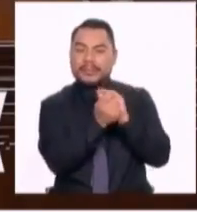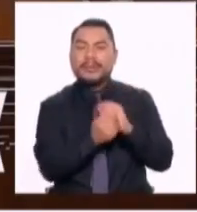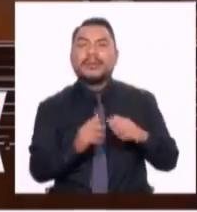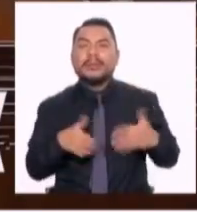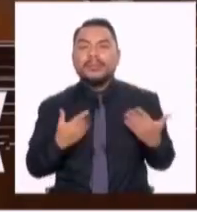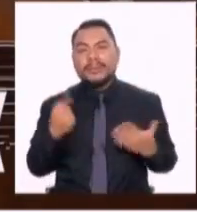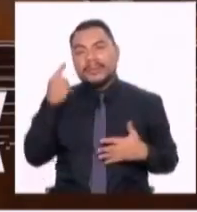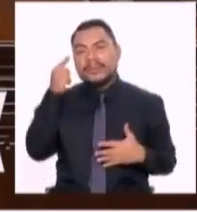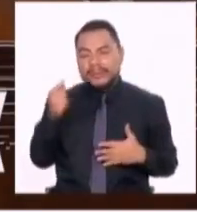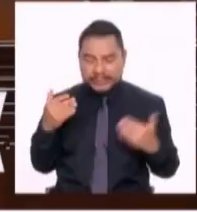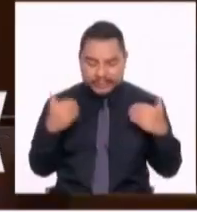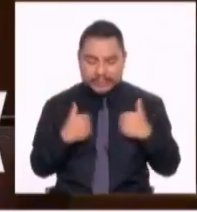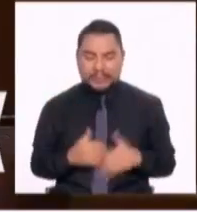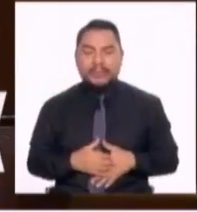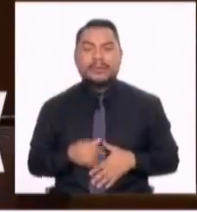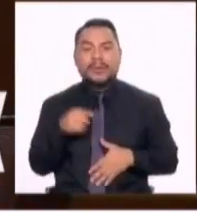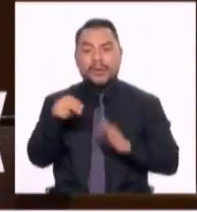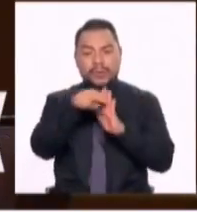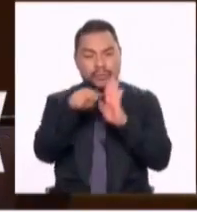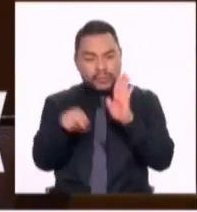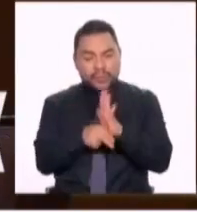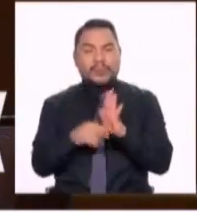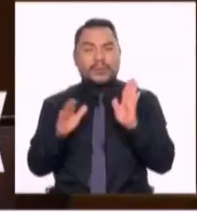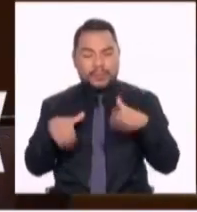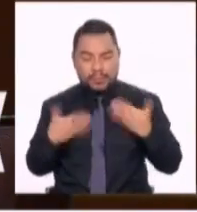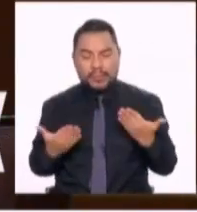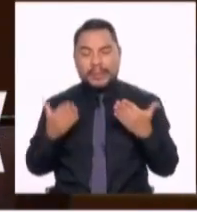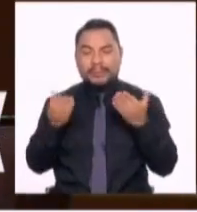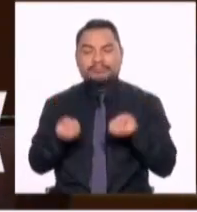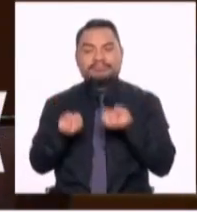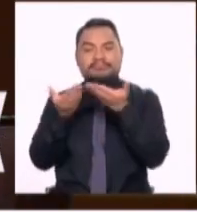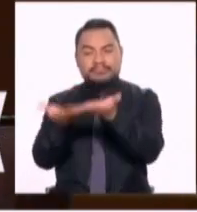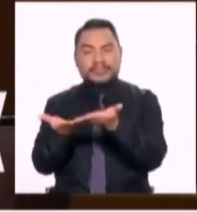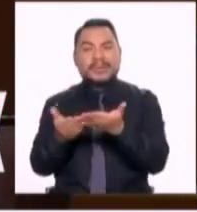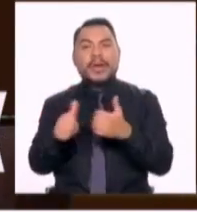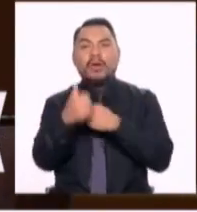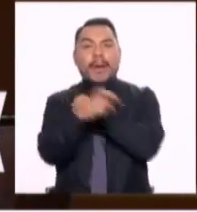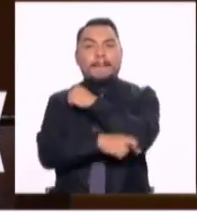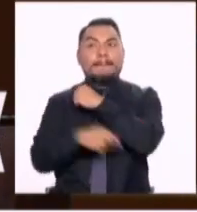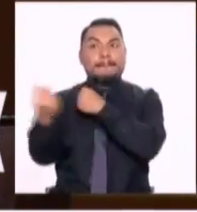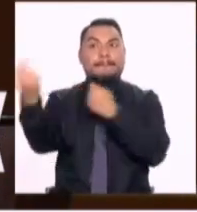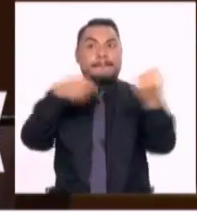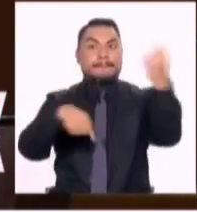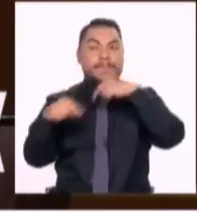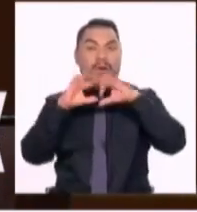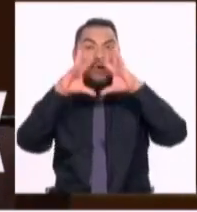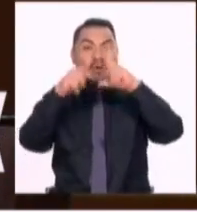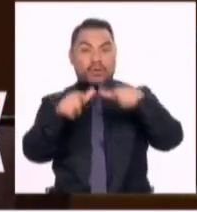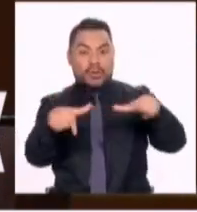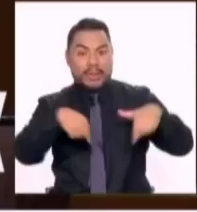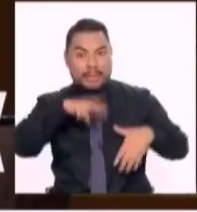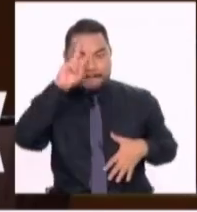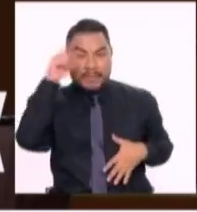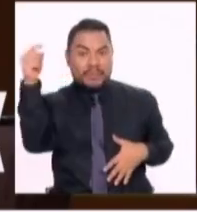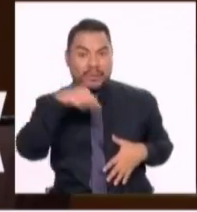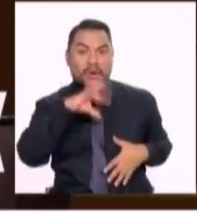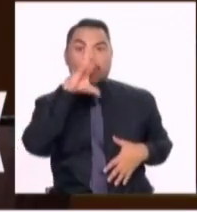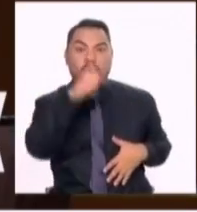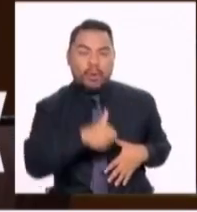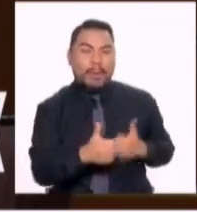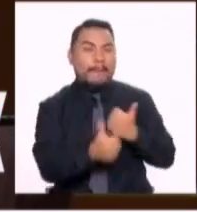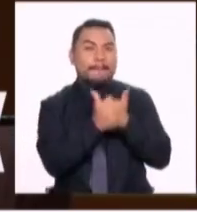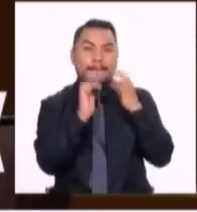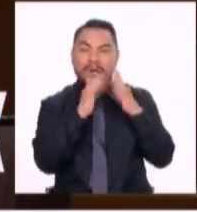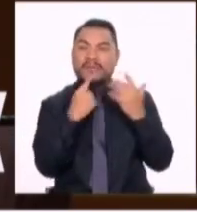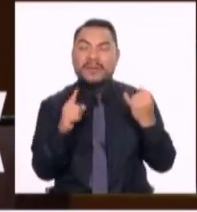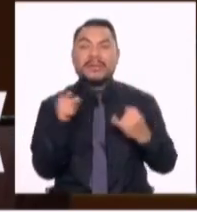día no sabemos qué puede pasar. Por Dios, estamos día a día peor. Eso, por repito, solamente mencionar uno de los temas. Otro que podría ser algo que nos